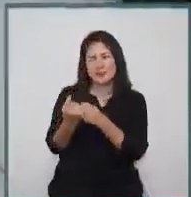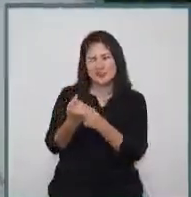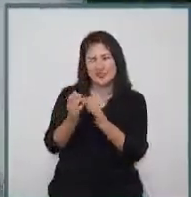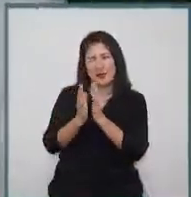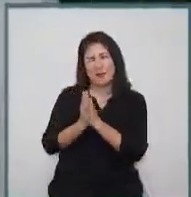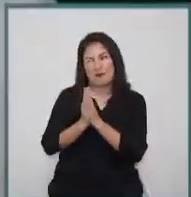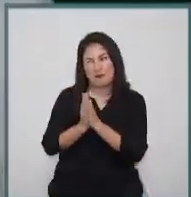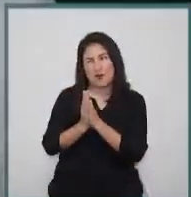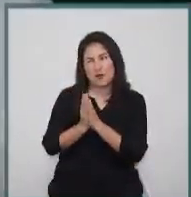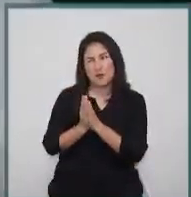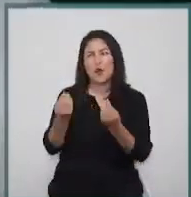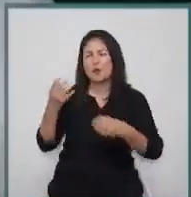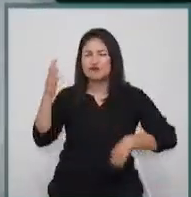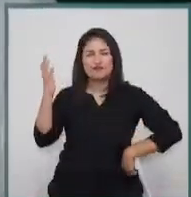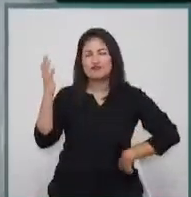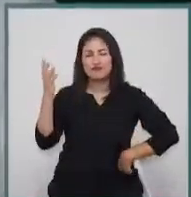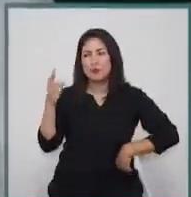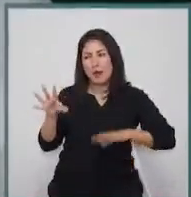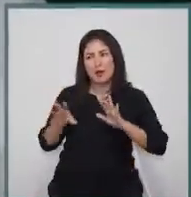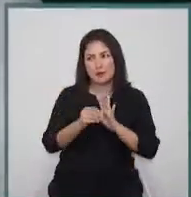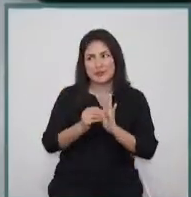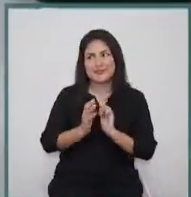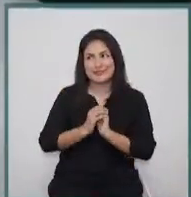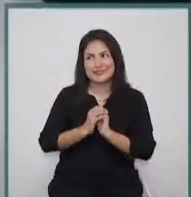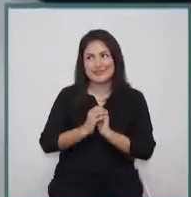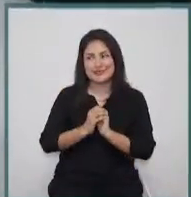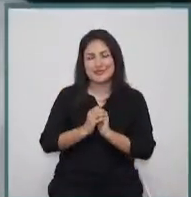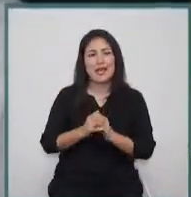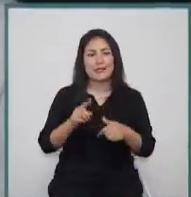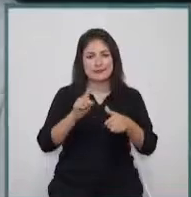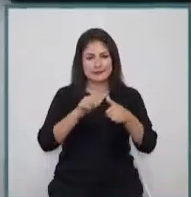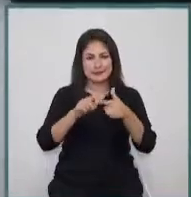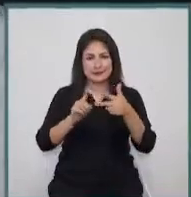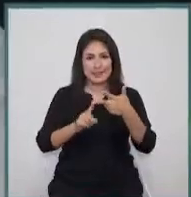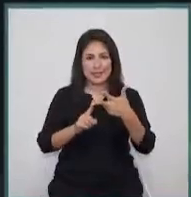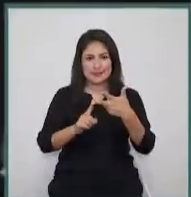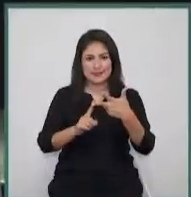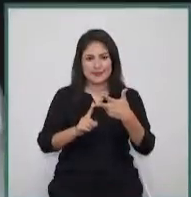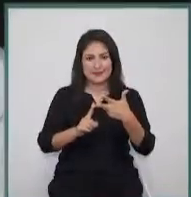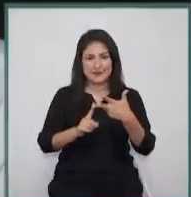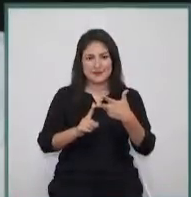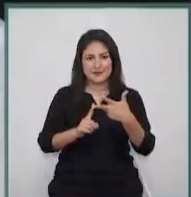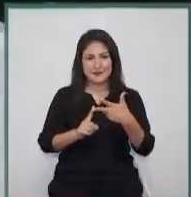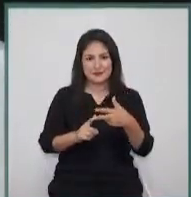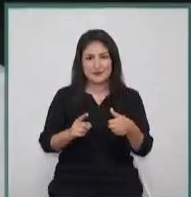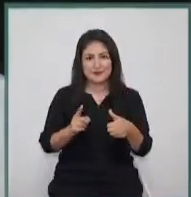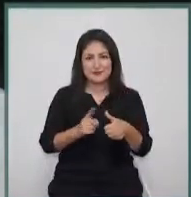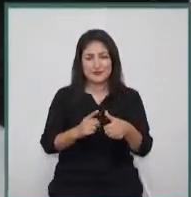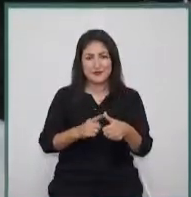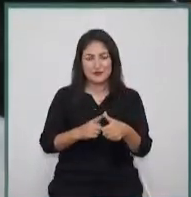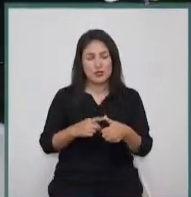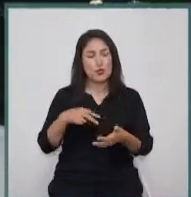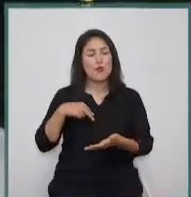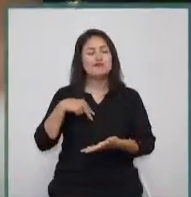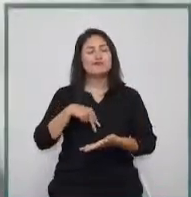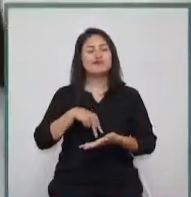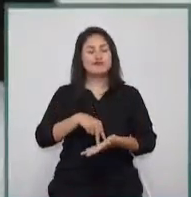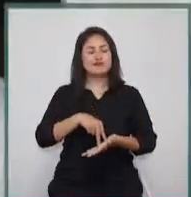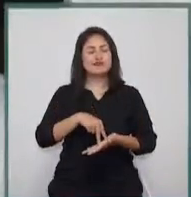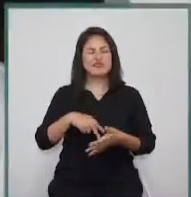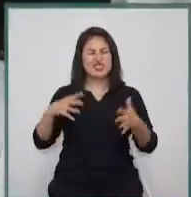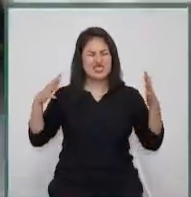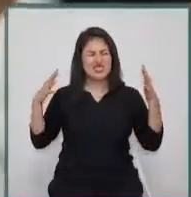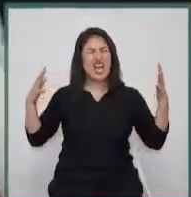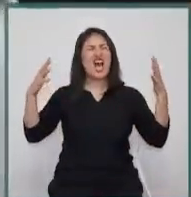una clasecita intensiva de un guapeo para replicarlo yo? Tenemos tres tipos de guapeos. ¡Oso, a ver! El guapeo de